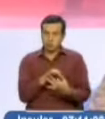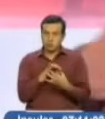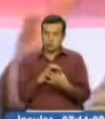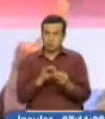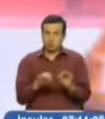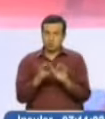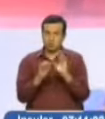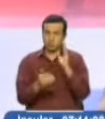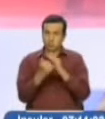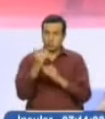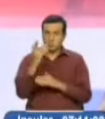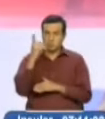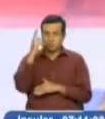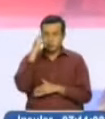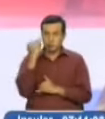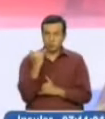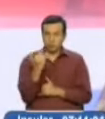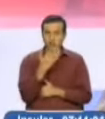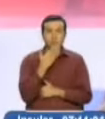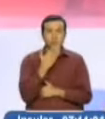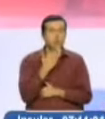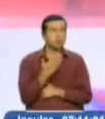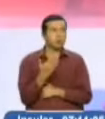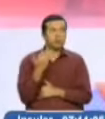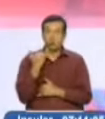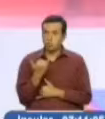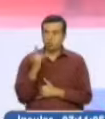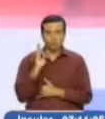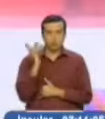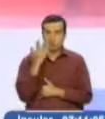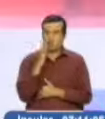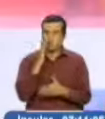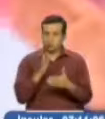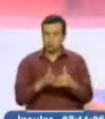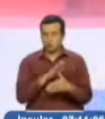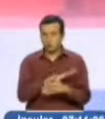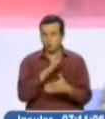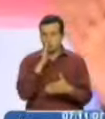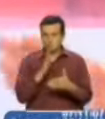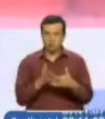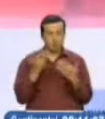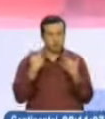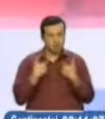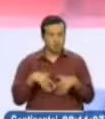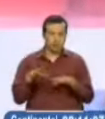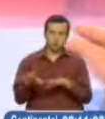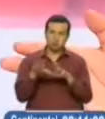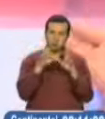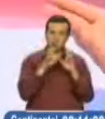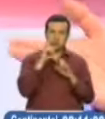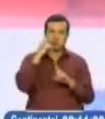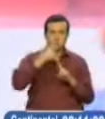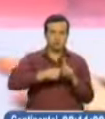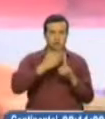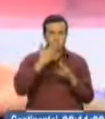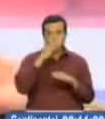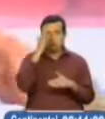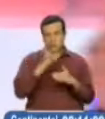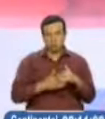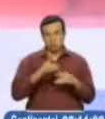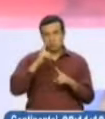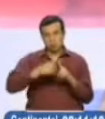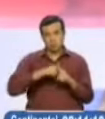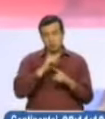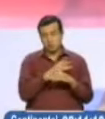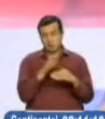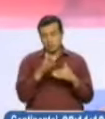nuevo gobierno? Que están hacia el campo ¿o este gobierno? Este ya tiene que esperar. Además, ya está cerrando su ciclo. Tenemos un mes más y un poco más de un